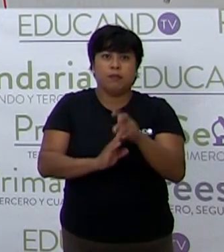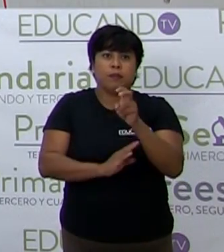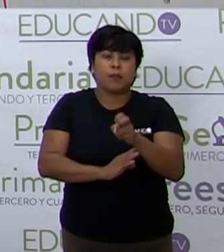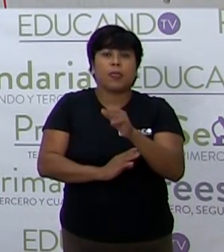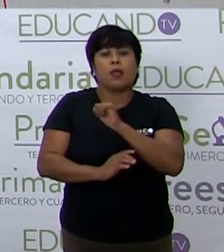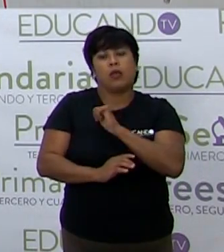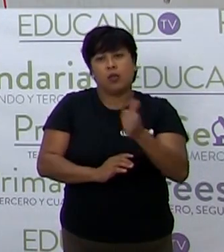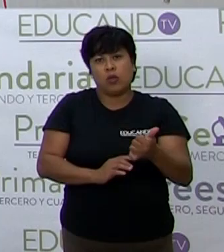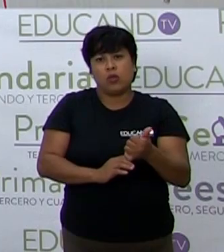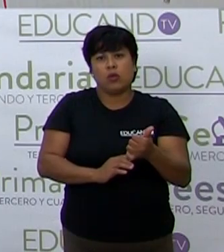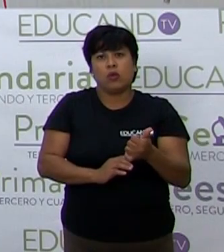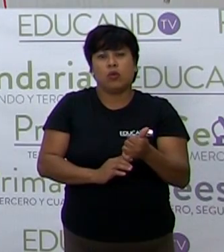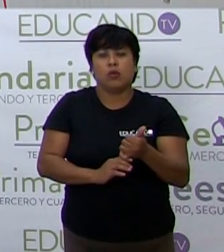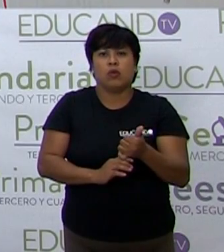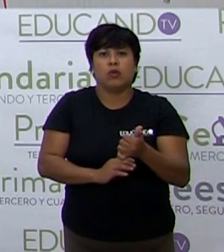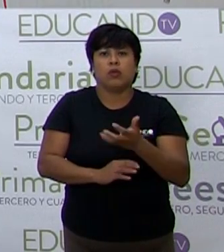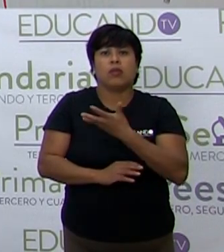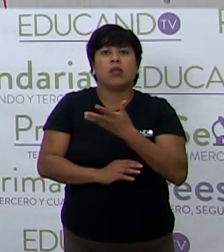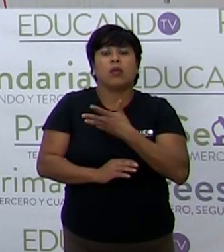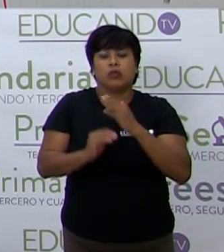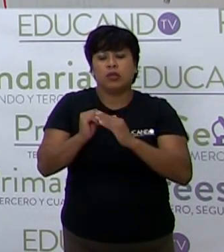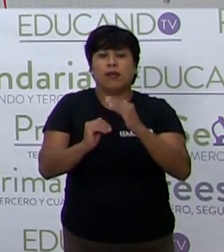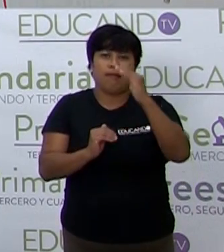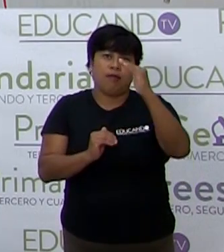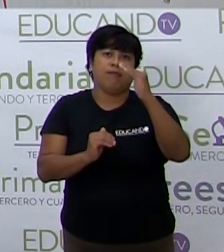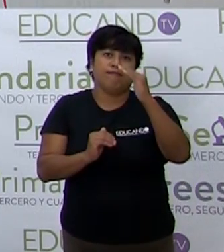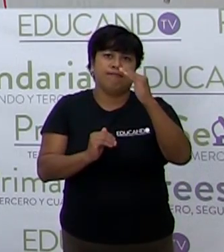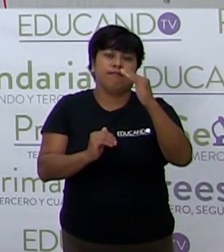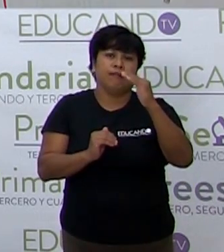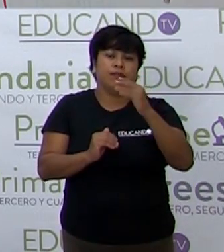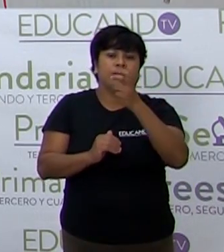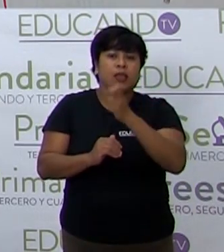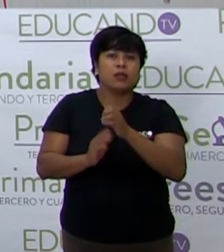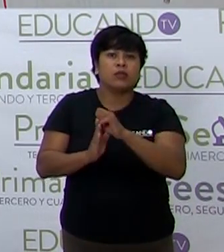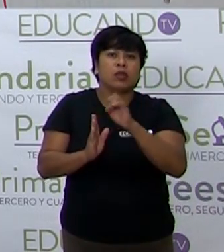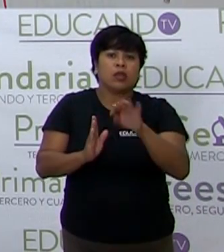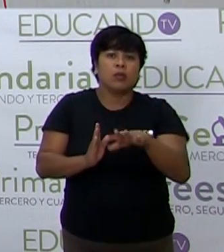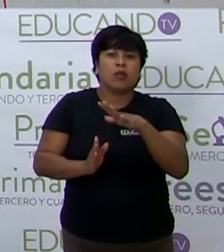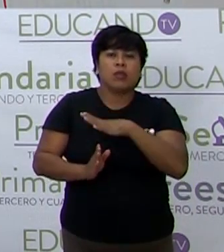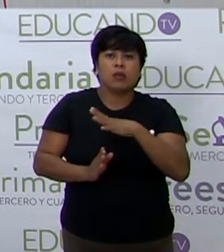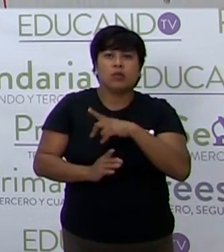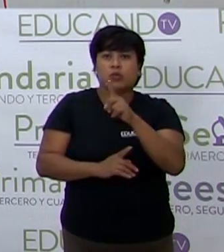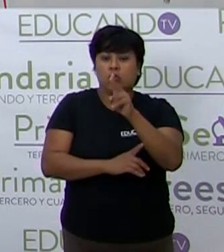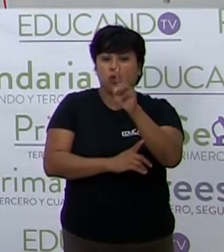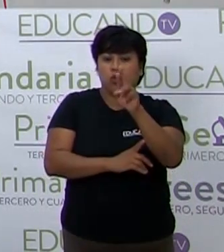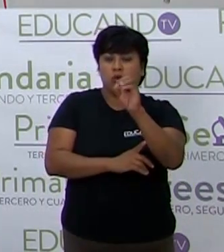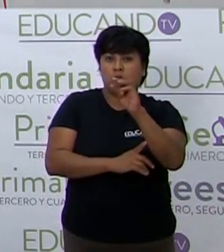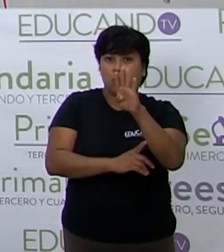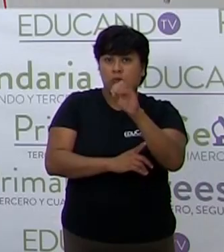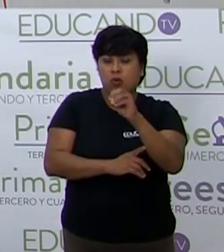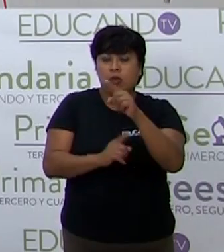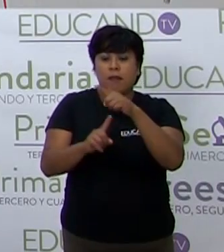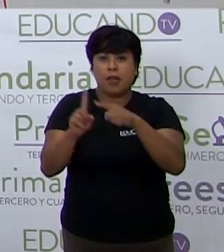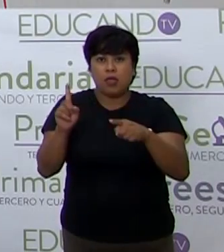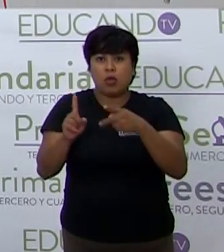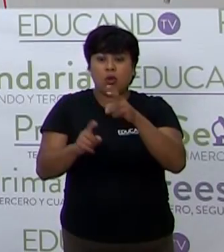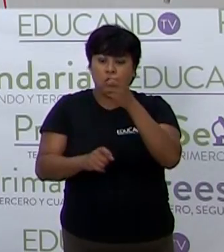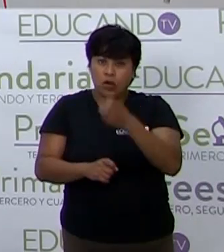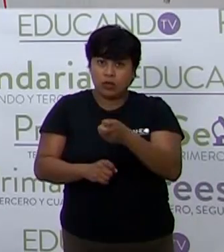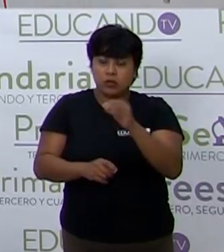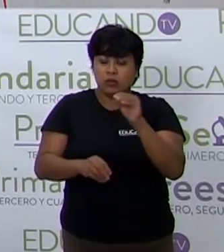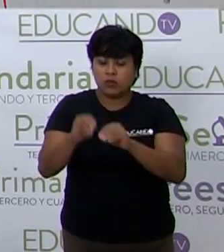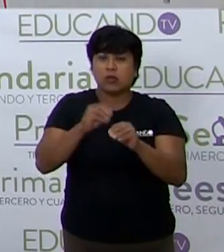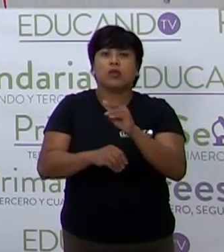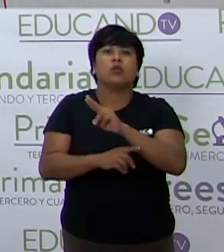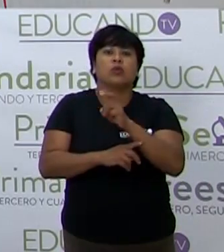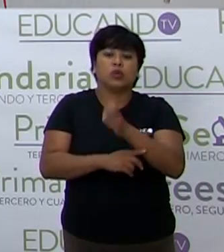y otro que tenemos arriba. Es decir, tenemos un rombo y medio y con estas piezas de acá,